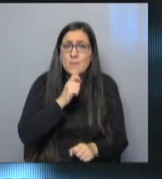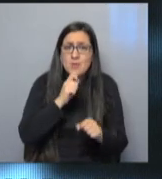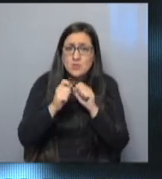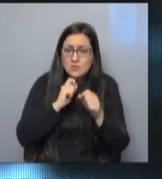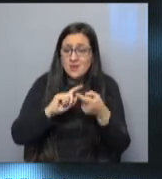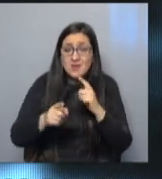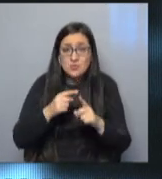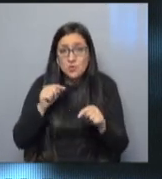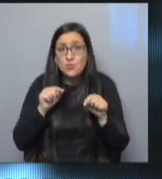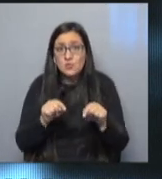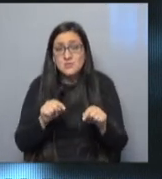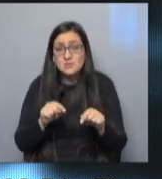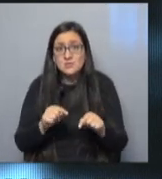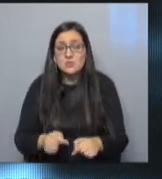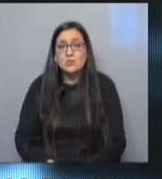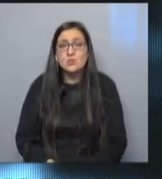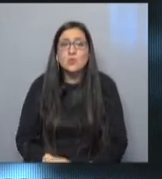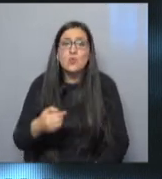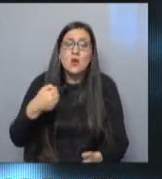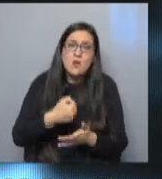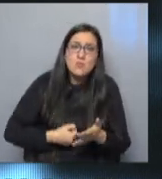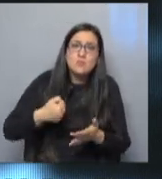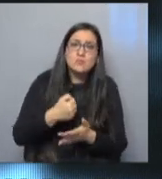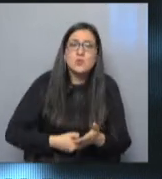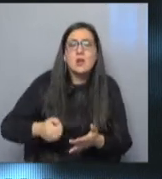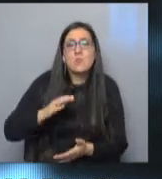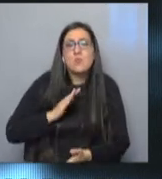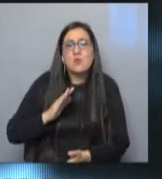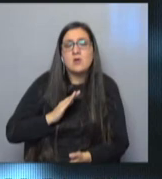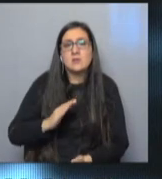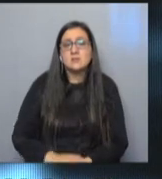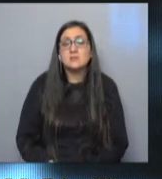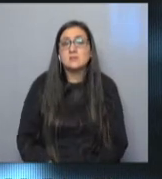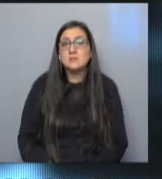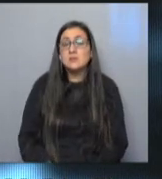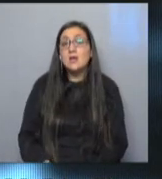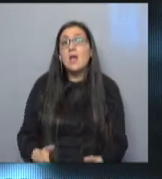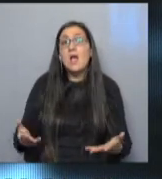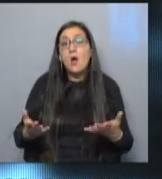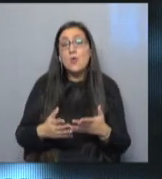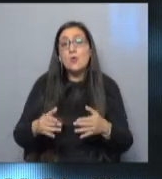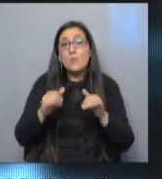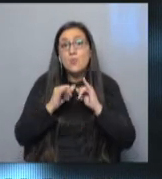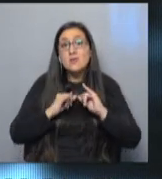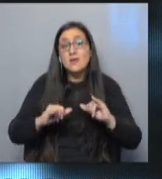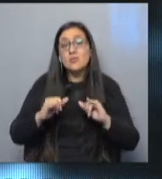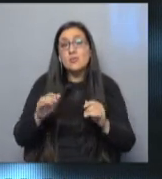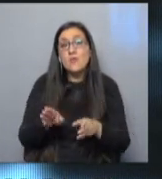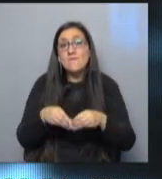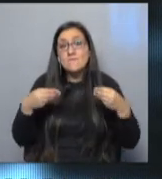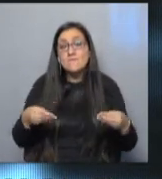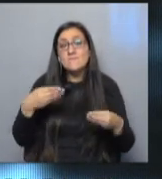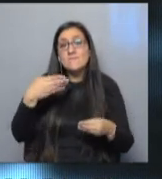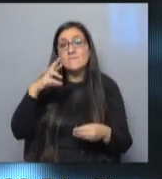con eso con el movimiento de las mujeres y bueno hoy estaba publicando brecha una nota que yo rescaté del semanario